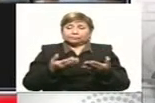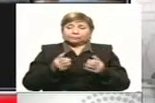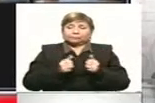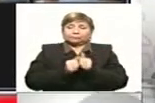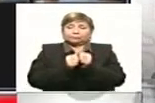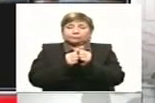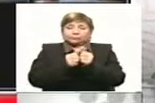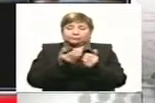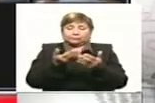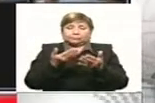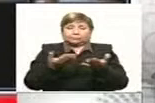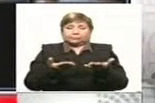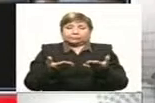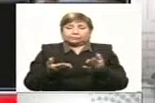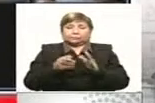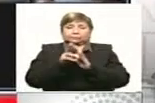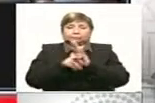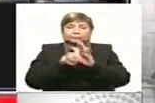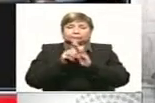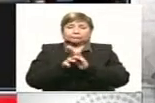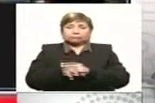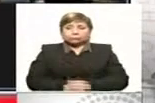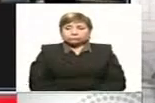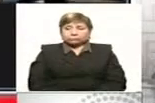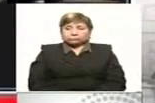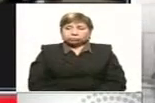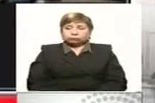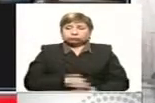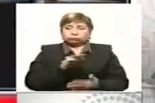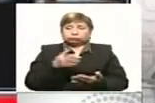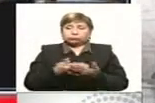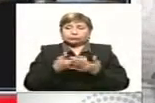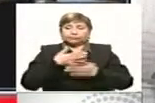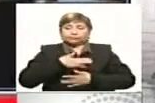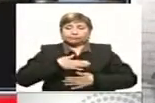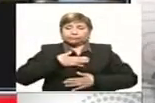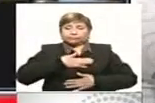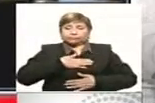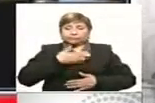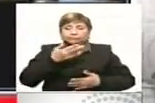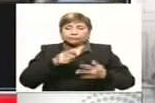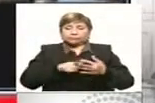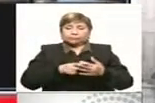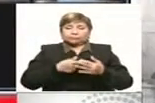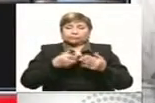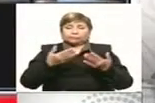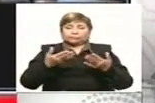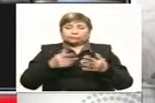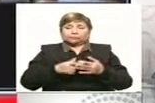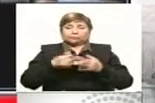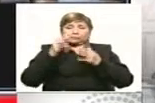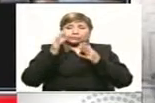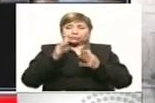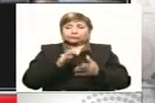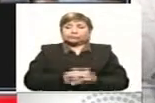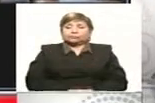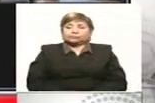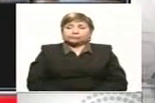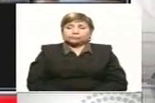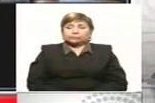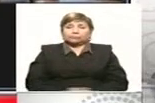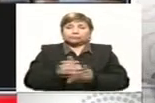siguiendo por esta plataforma. Con todo gusto, si usted me permite, empezaríamos